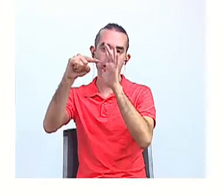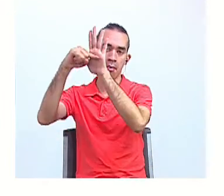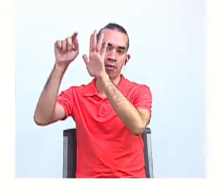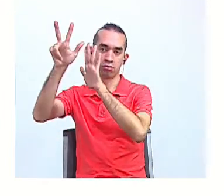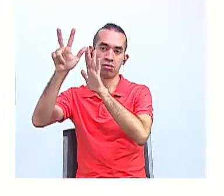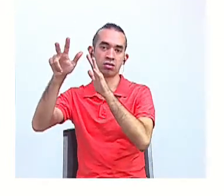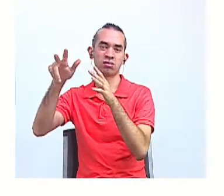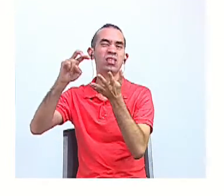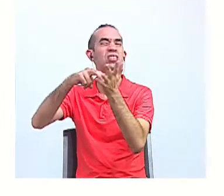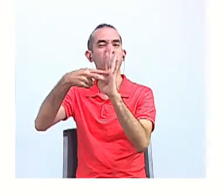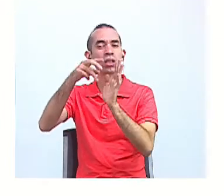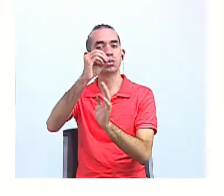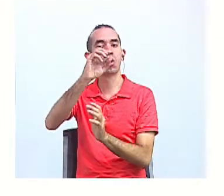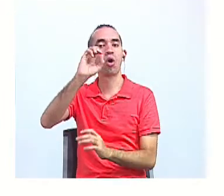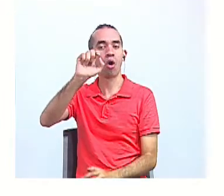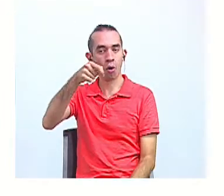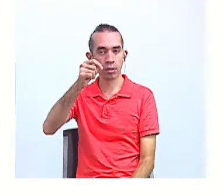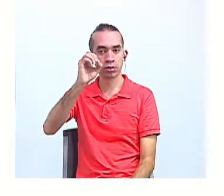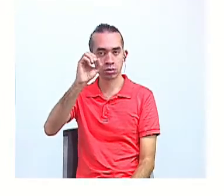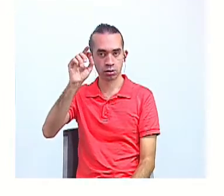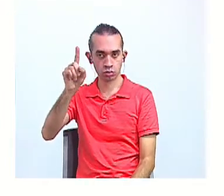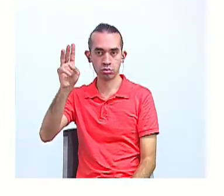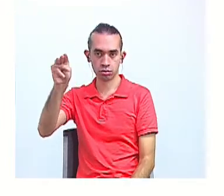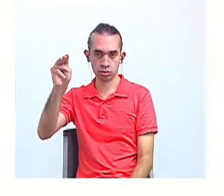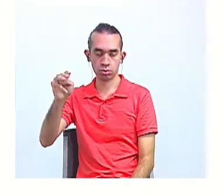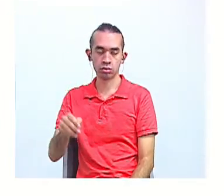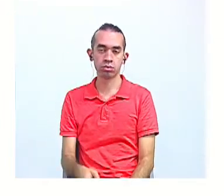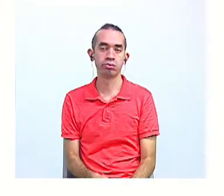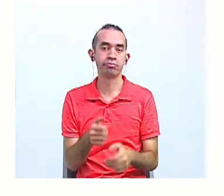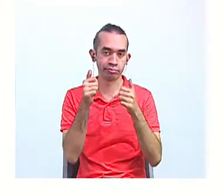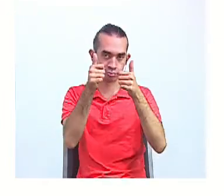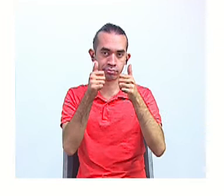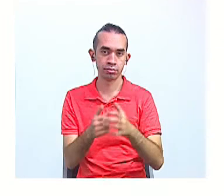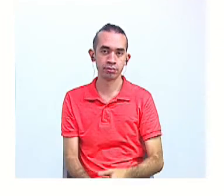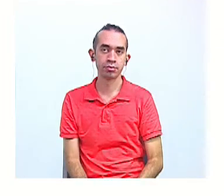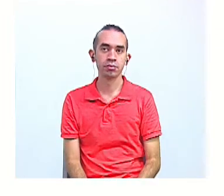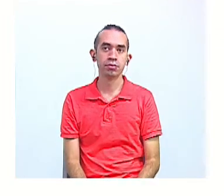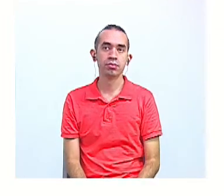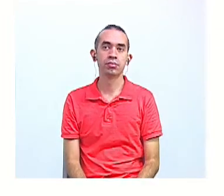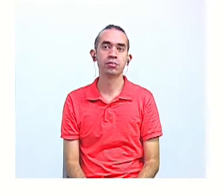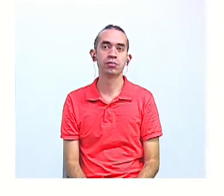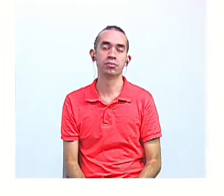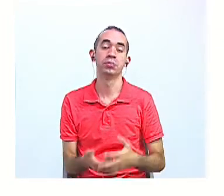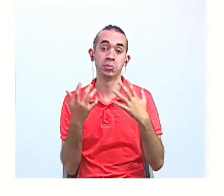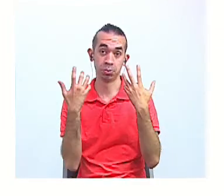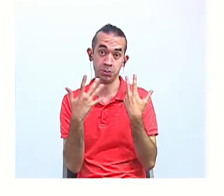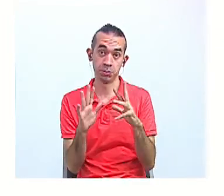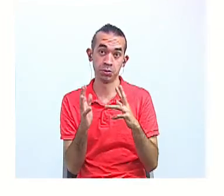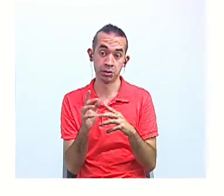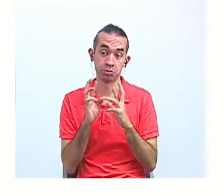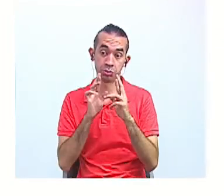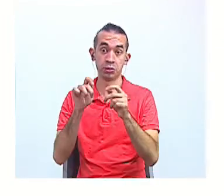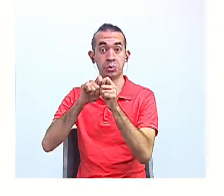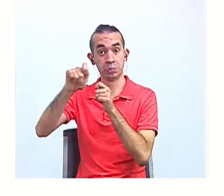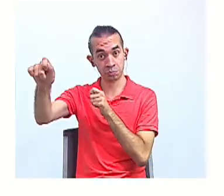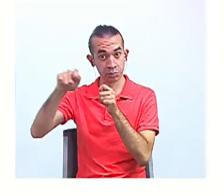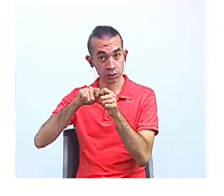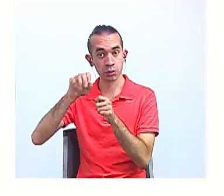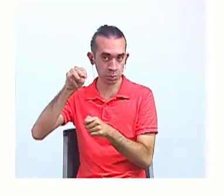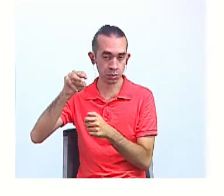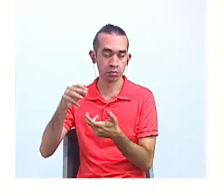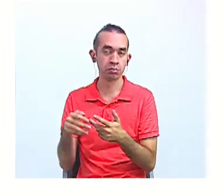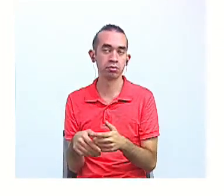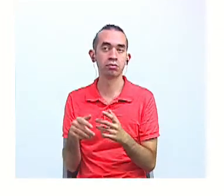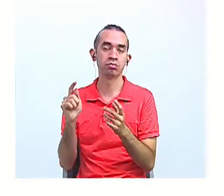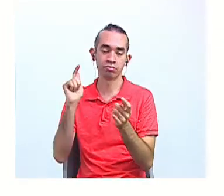a 0,001 metro. Muy bien, como ya tenemos el dato en metros, ahora